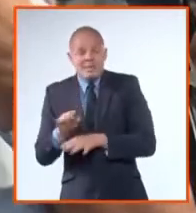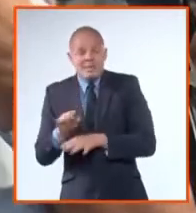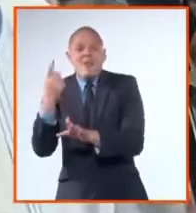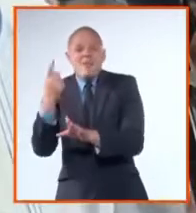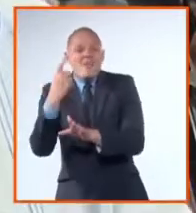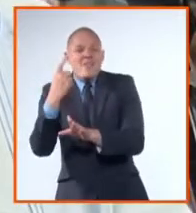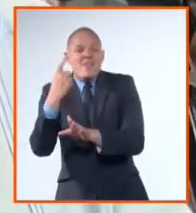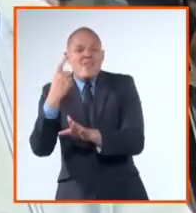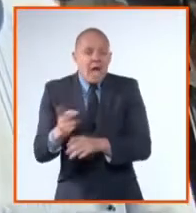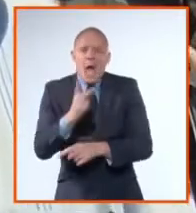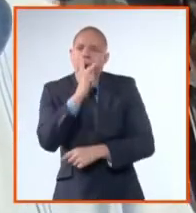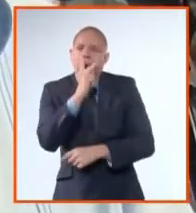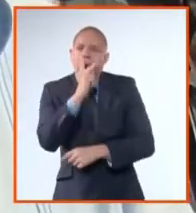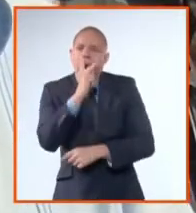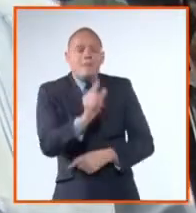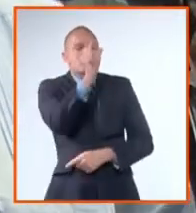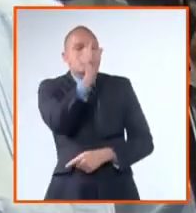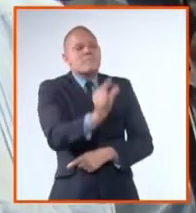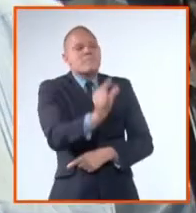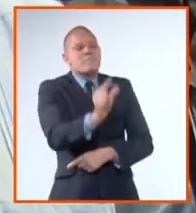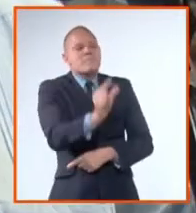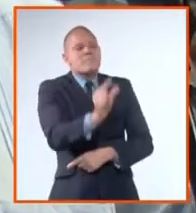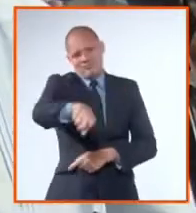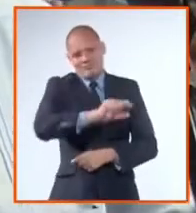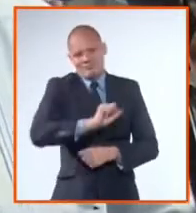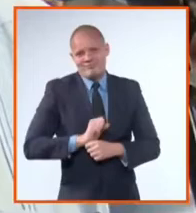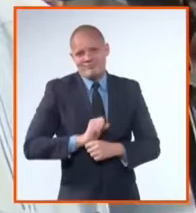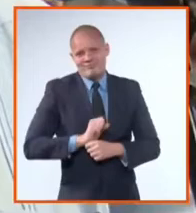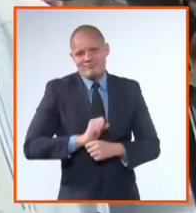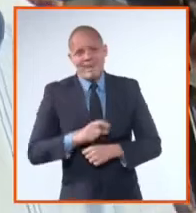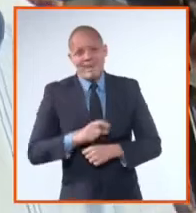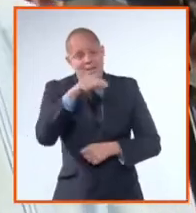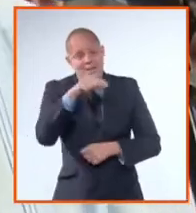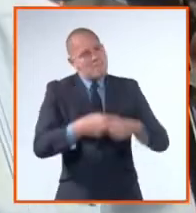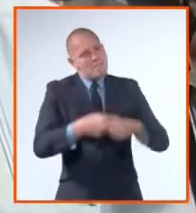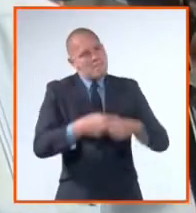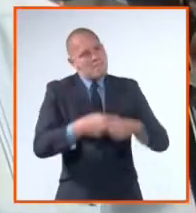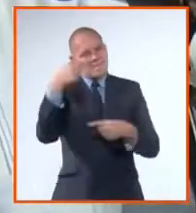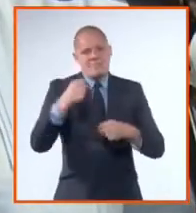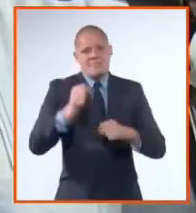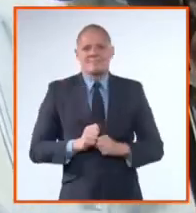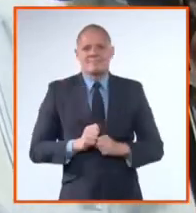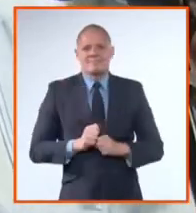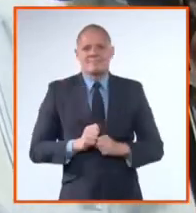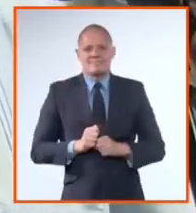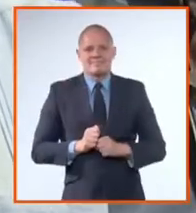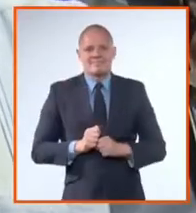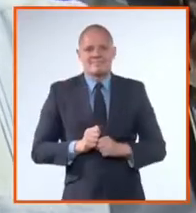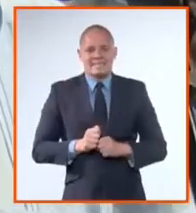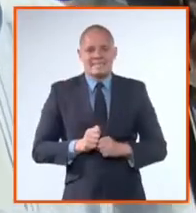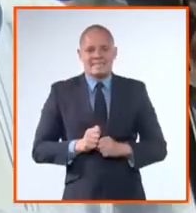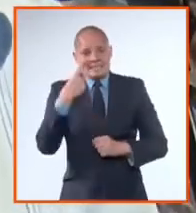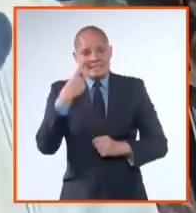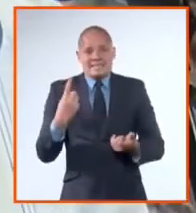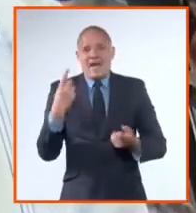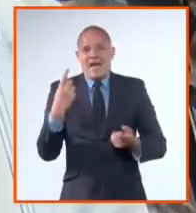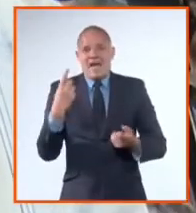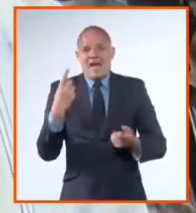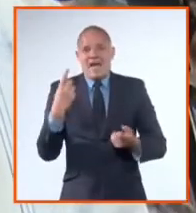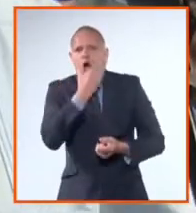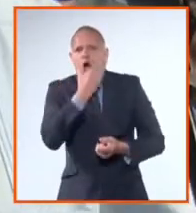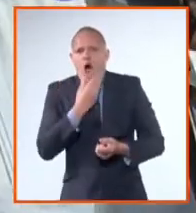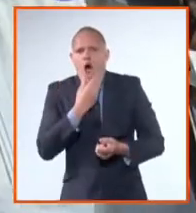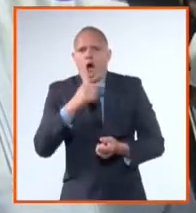vigoroso, potente, audaz, ambicioso programa de movilización de la